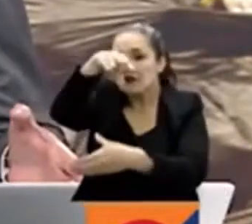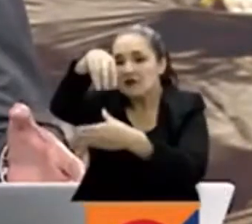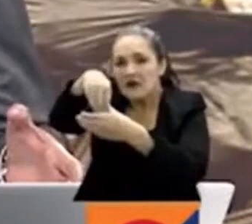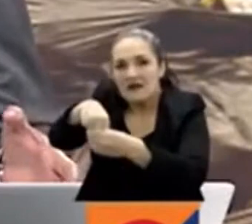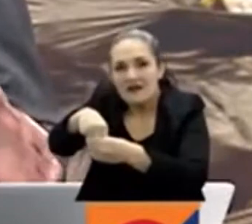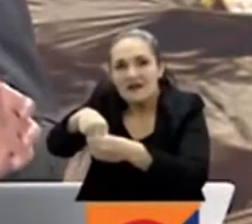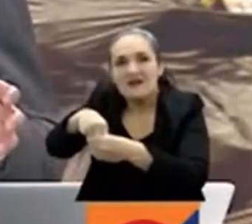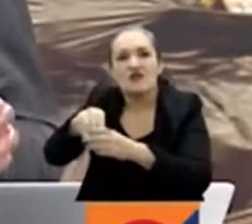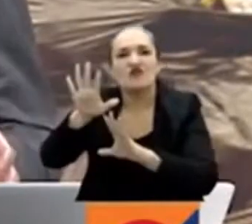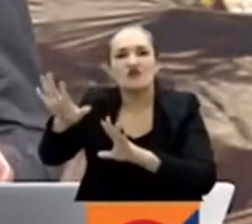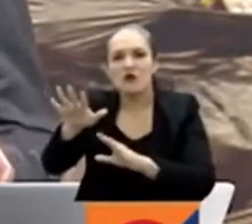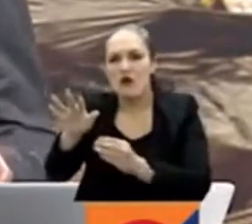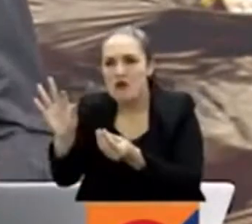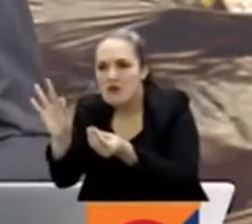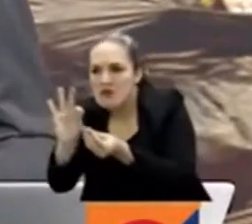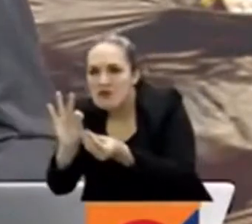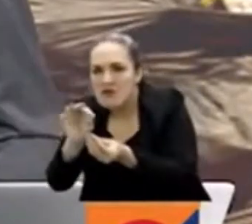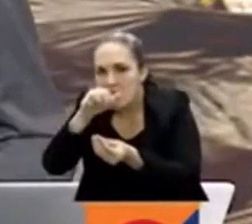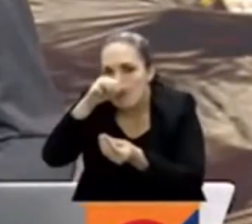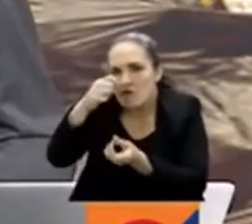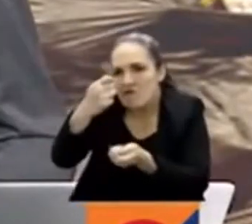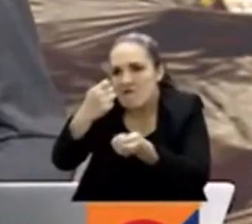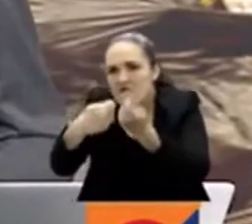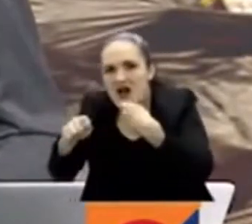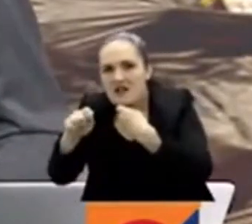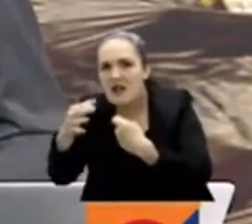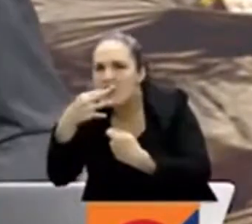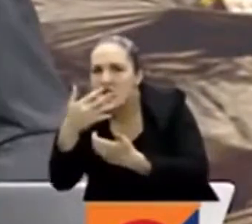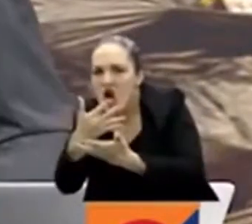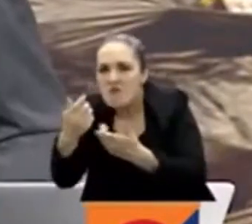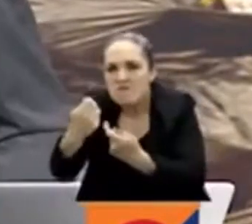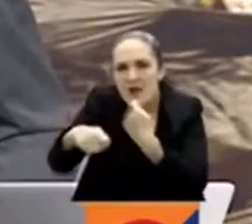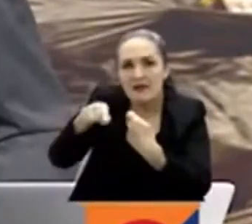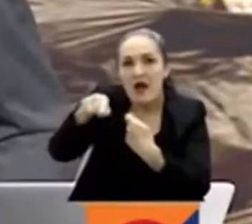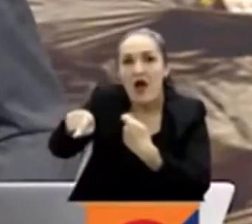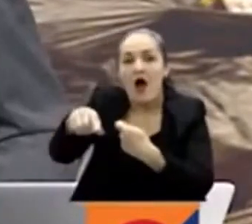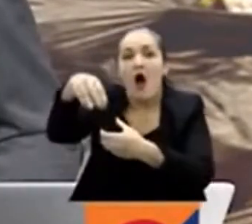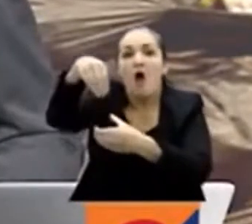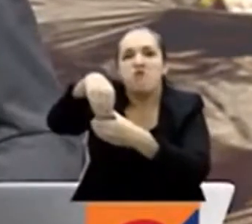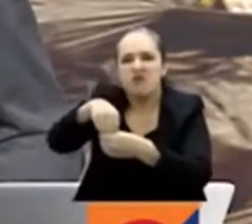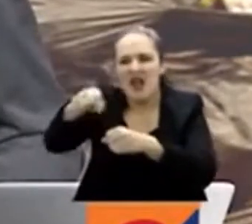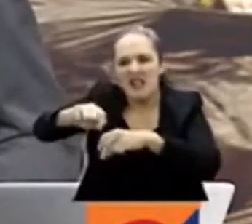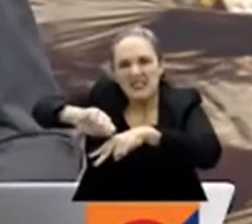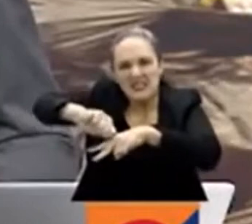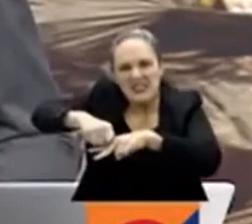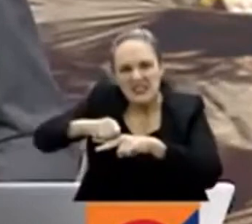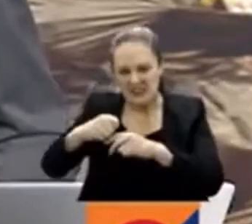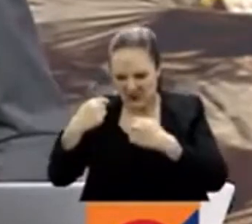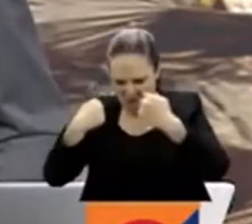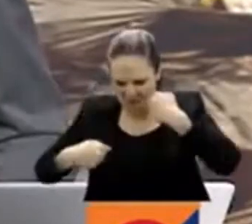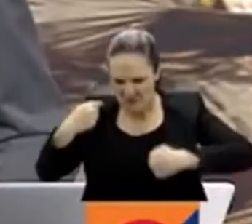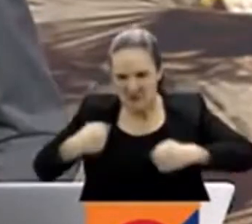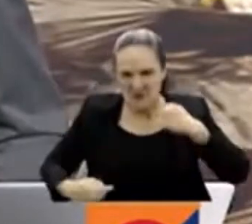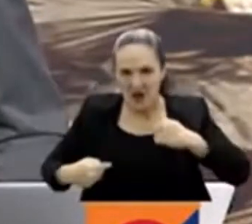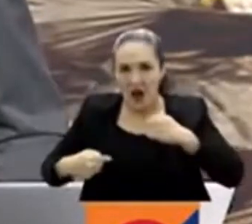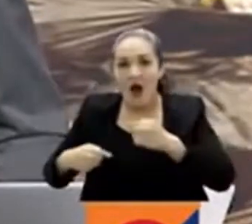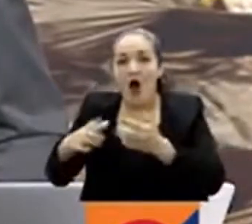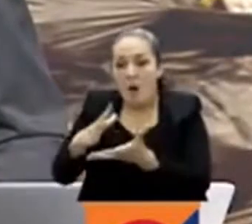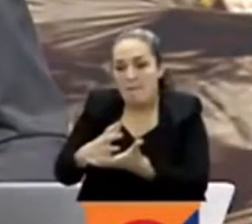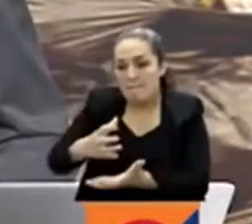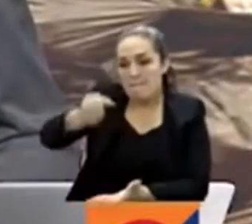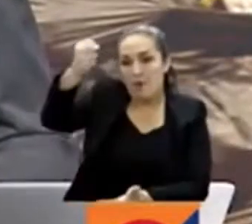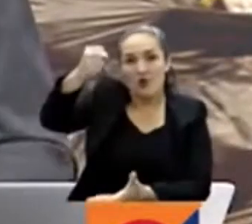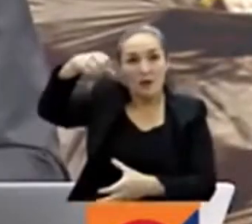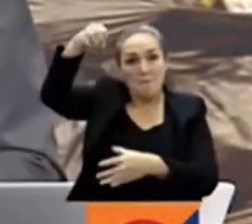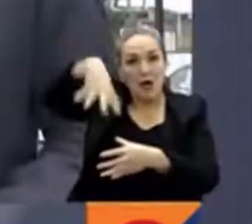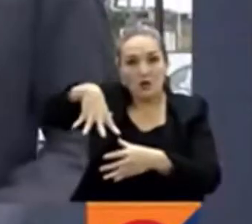relacionados con el control por la venta de drogas aquí en la capital del país. Los cuerpos tenían signos de tortura y fueron abandonados envueltos en bolsas